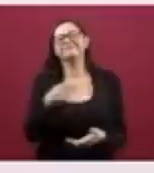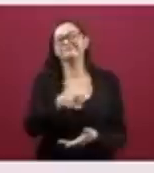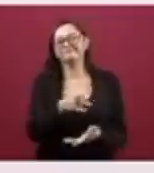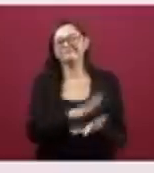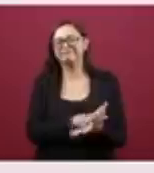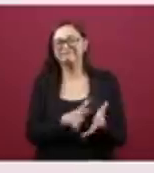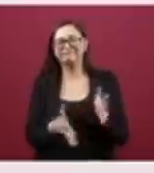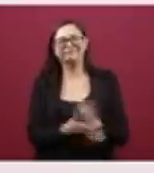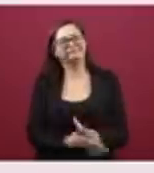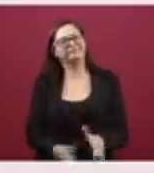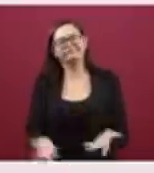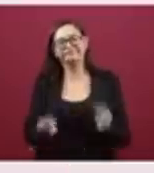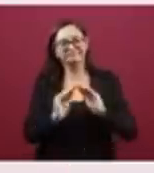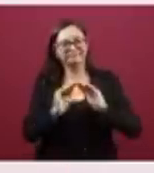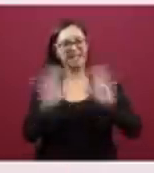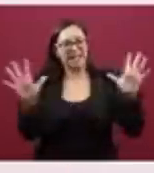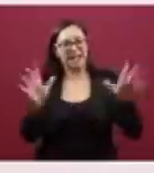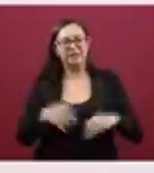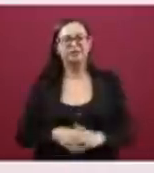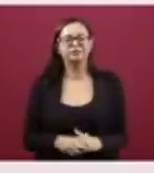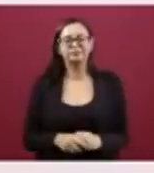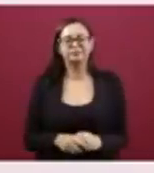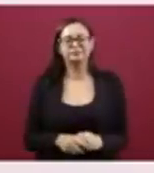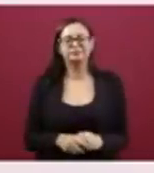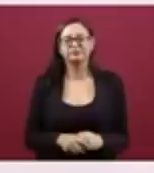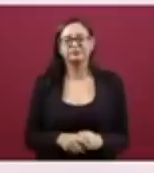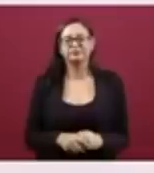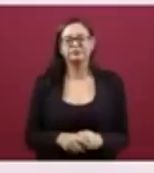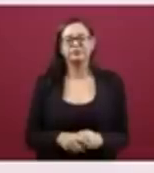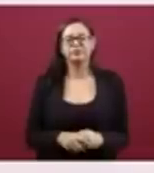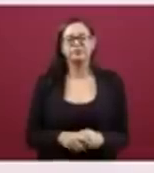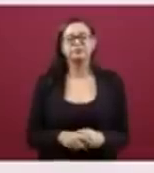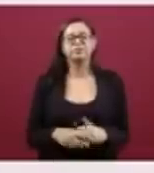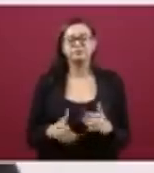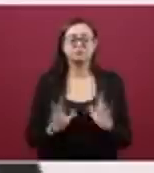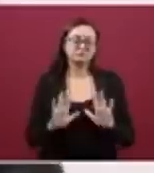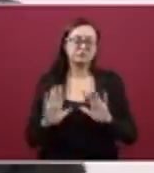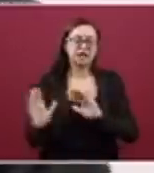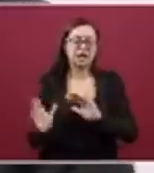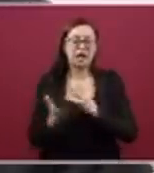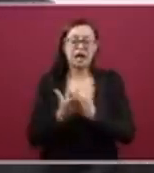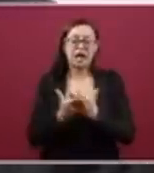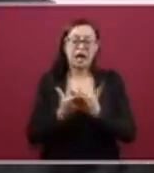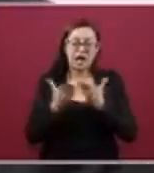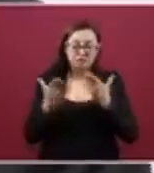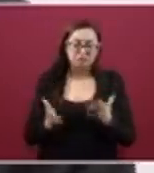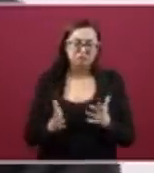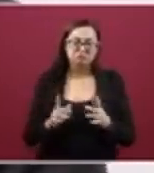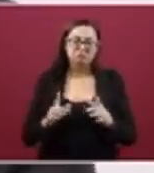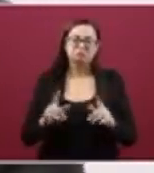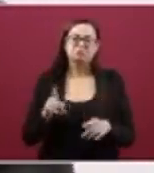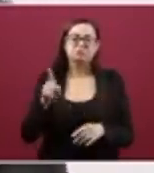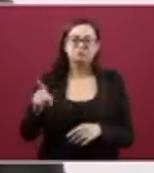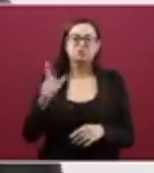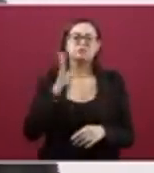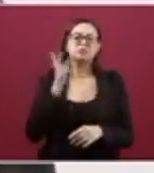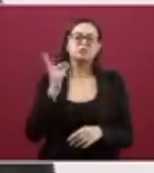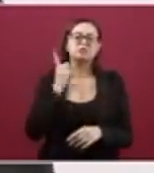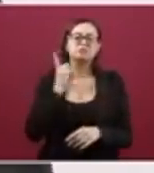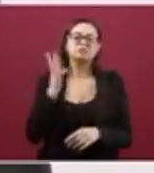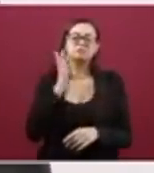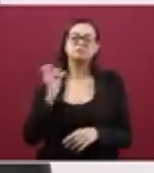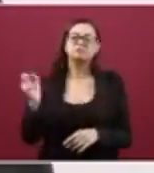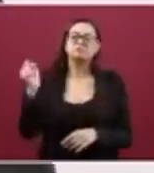electoral. Además, ya se aprobó en el Congreso de la Unión y en la mayoría de